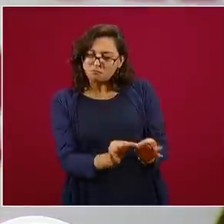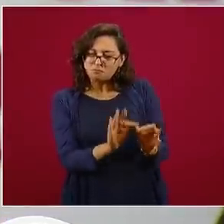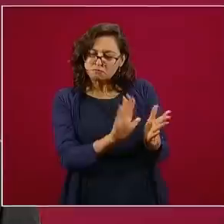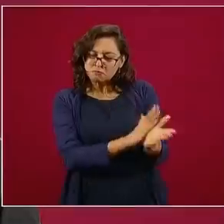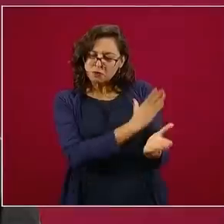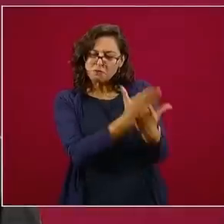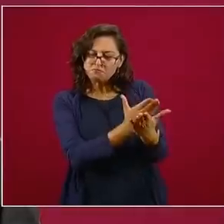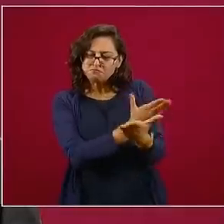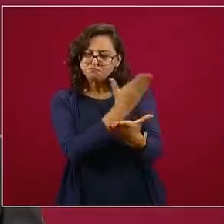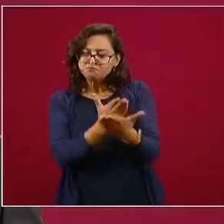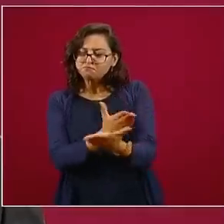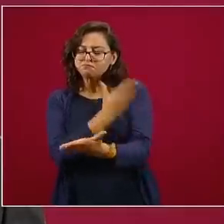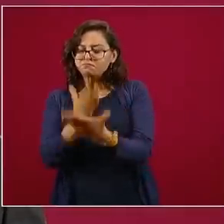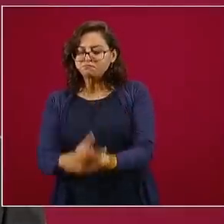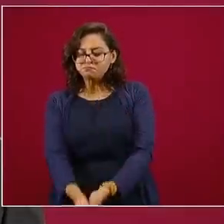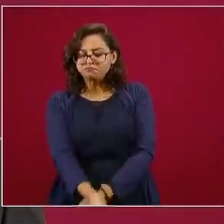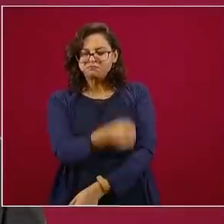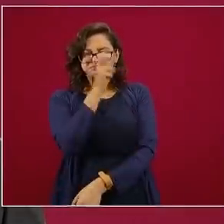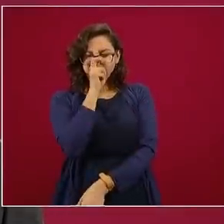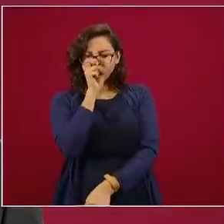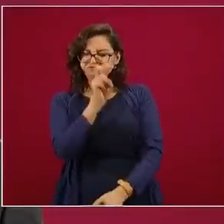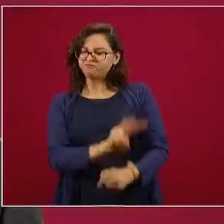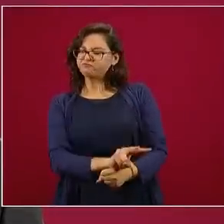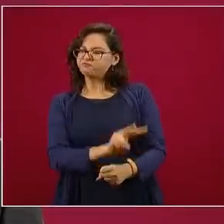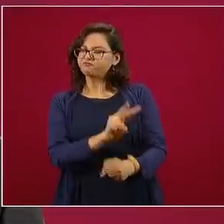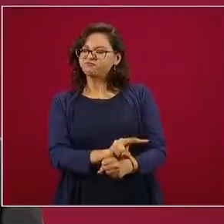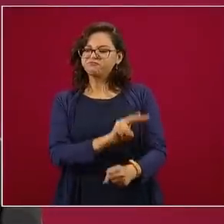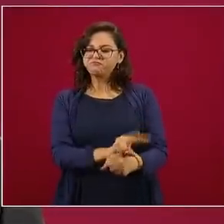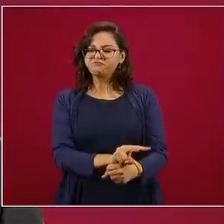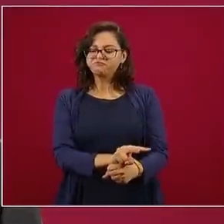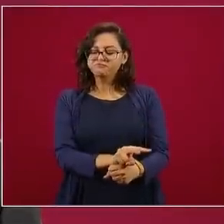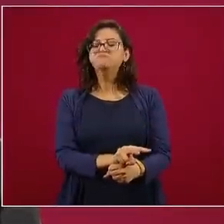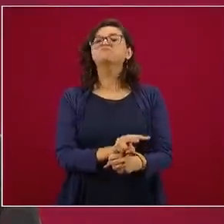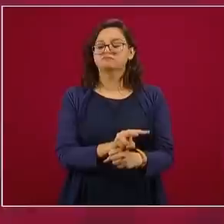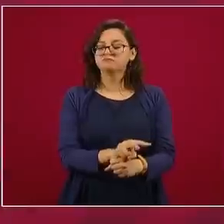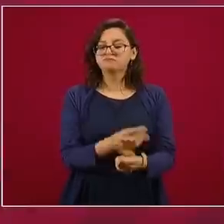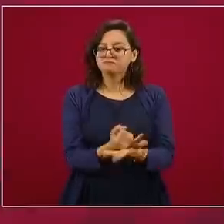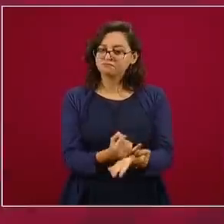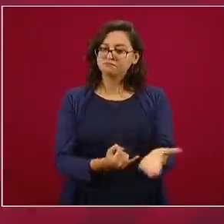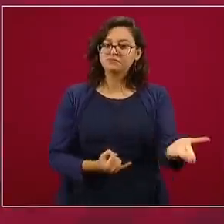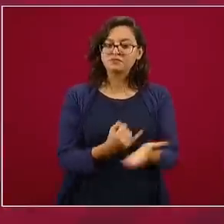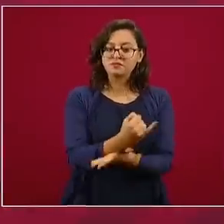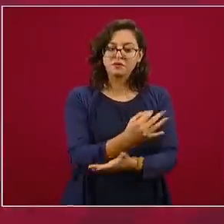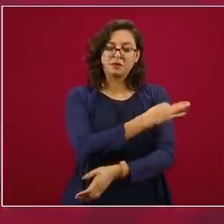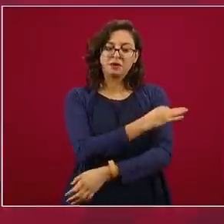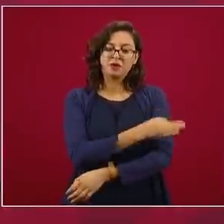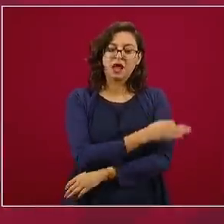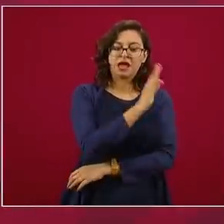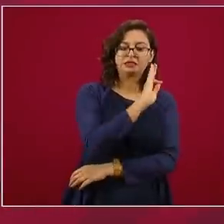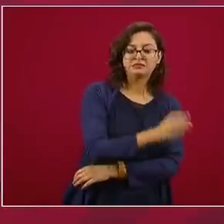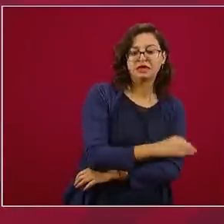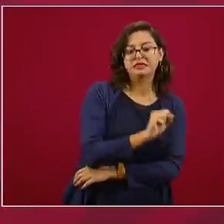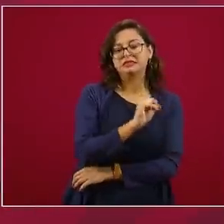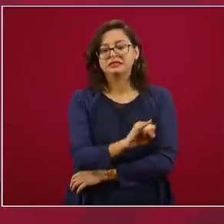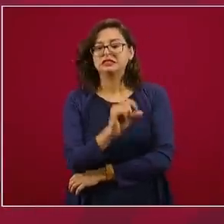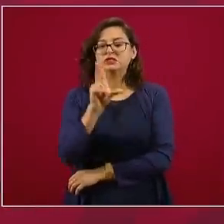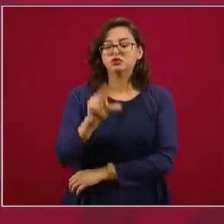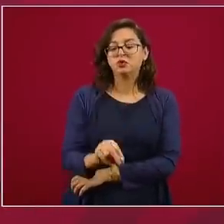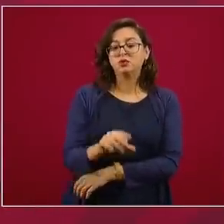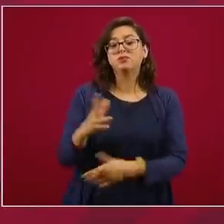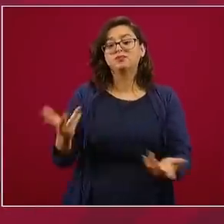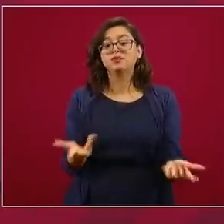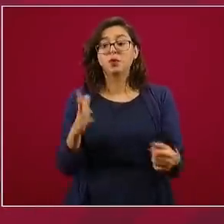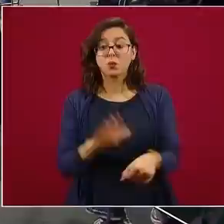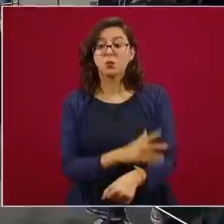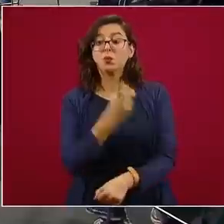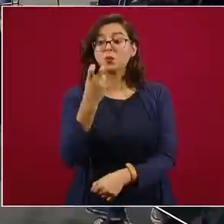evidencia, y solamente con base en ella se toman decisiones sobre aceptar o no aceptar una vacuna, y por eso